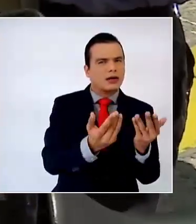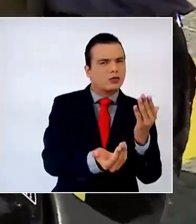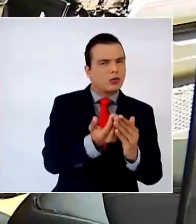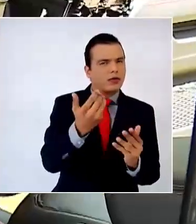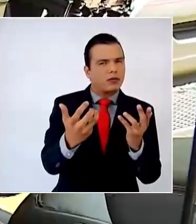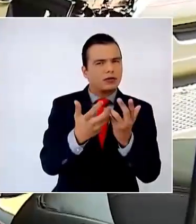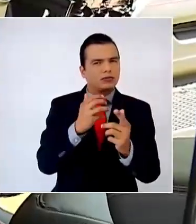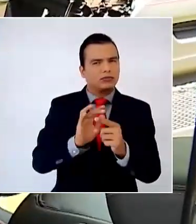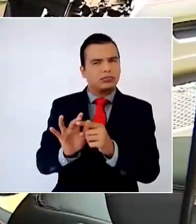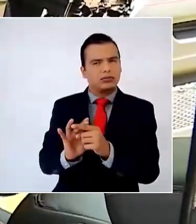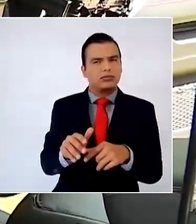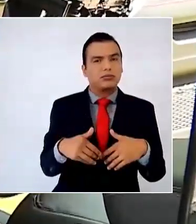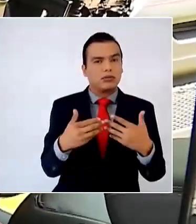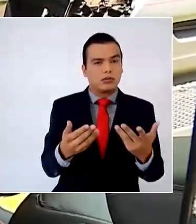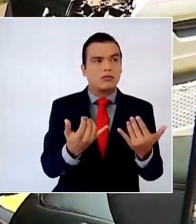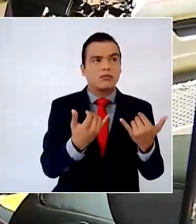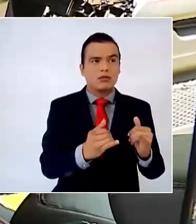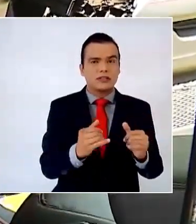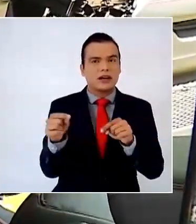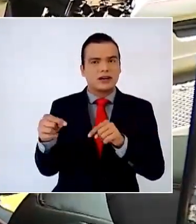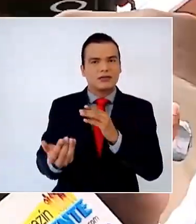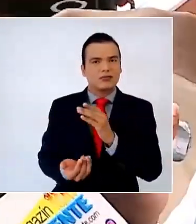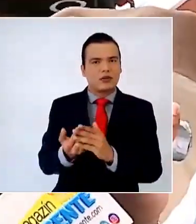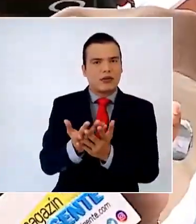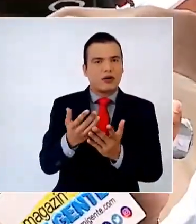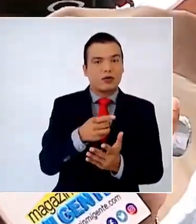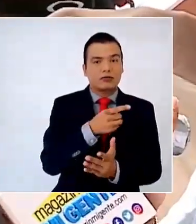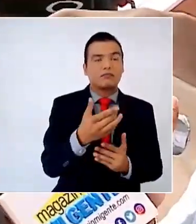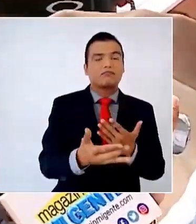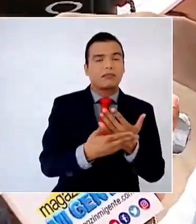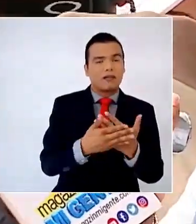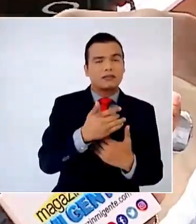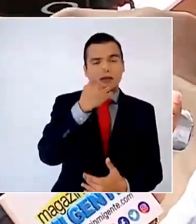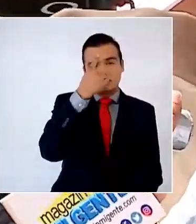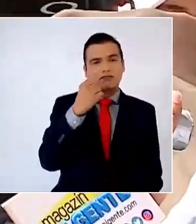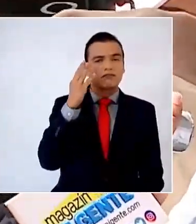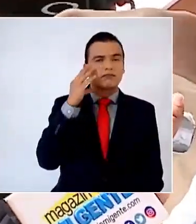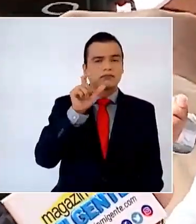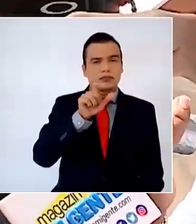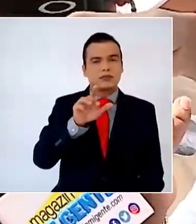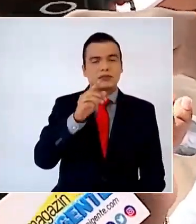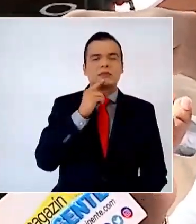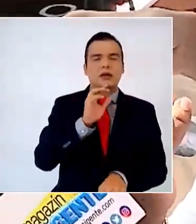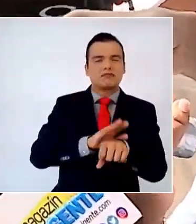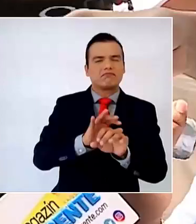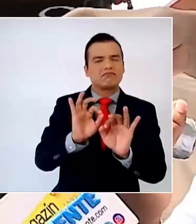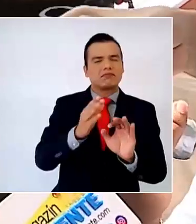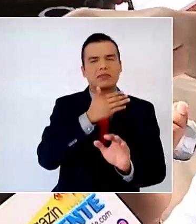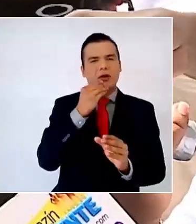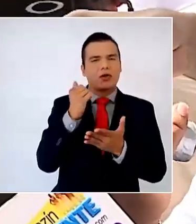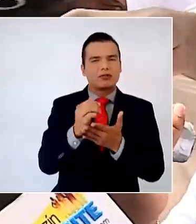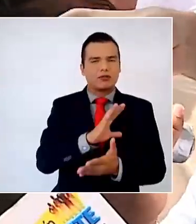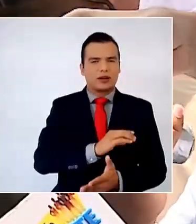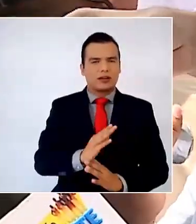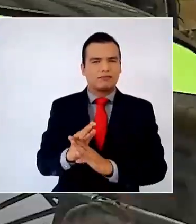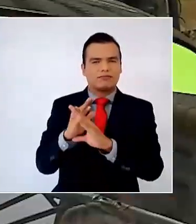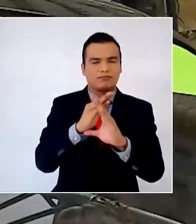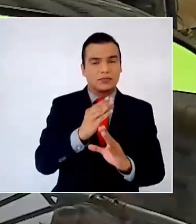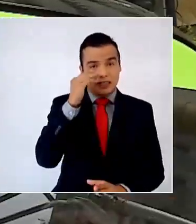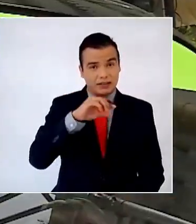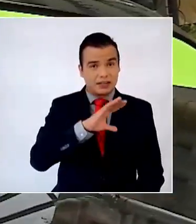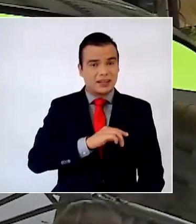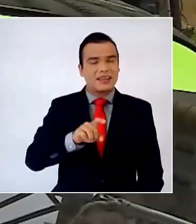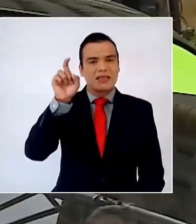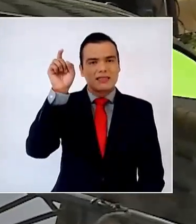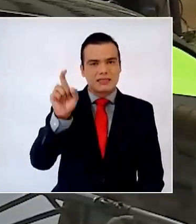estamos implementando o lo que vamos a implementar para Cali es el camino correcto, porque Cali necesita hoy avanzar. Este